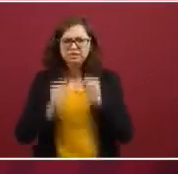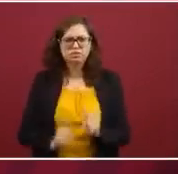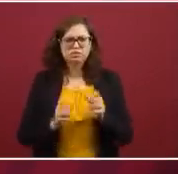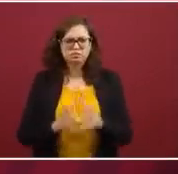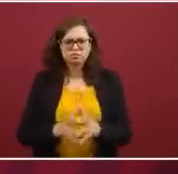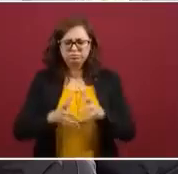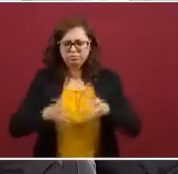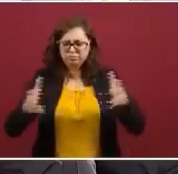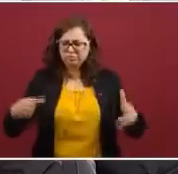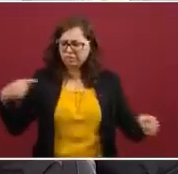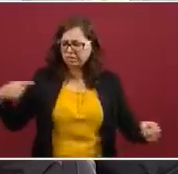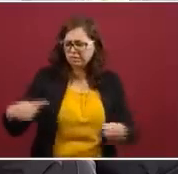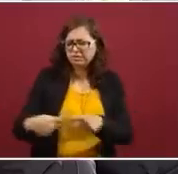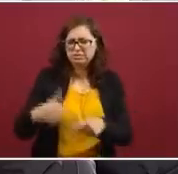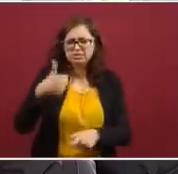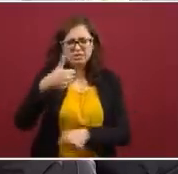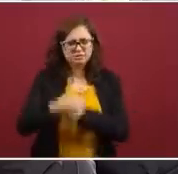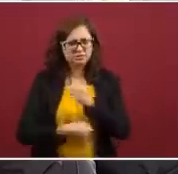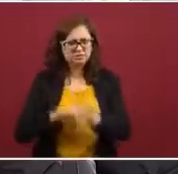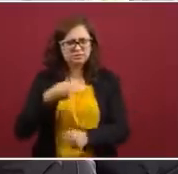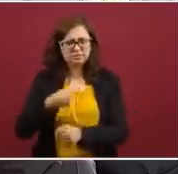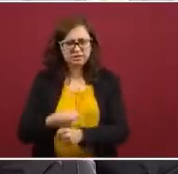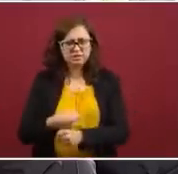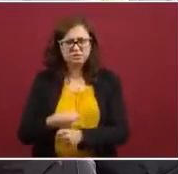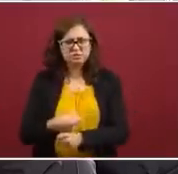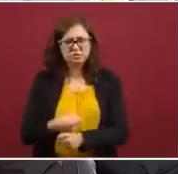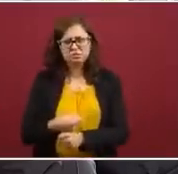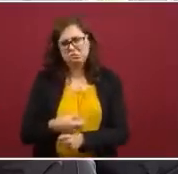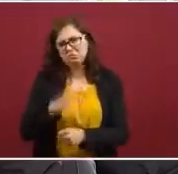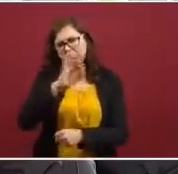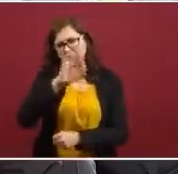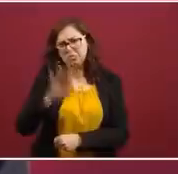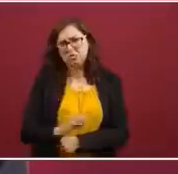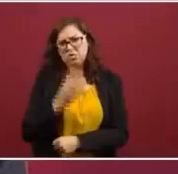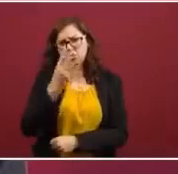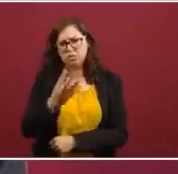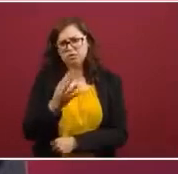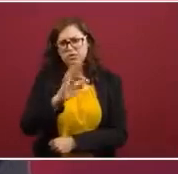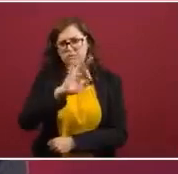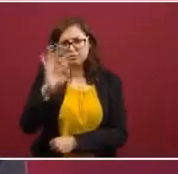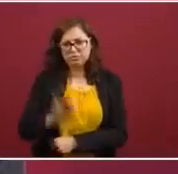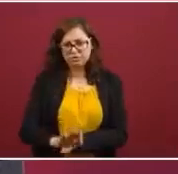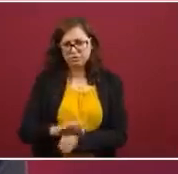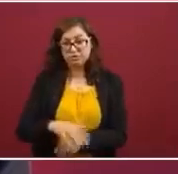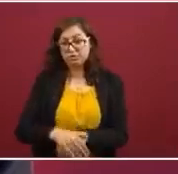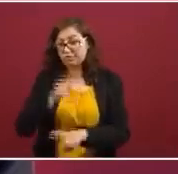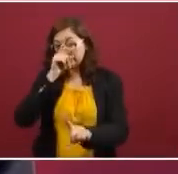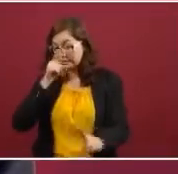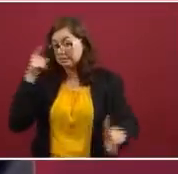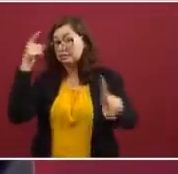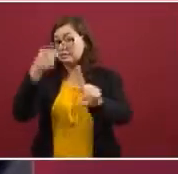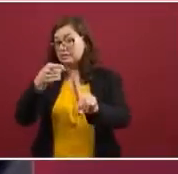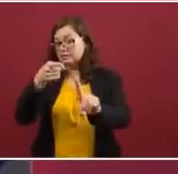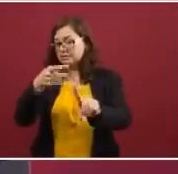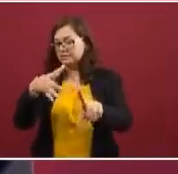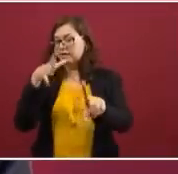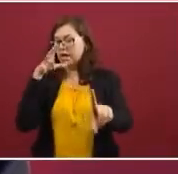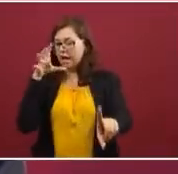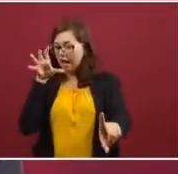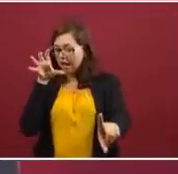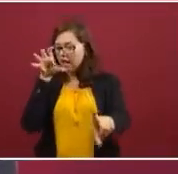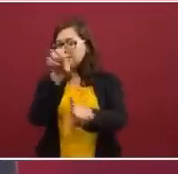el sexenio a una tasa promedio del 4%. Es el desafío.